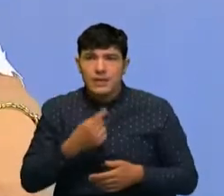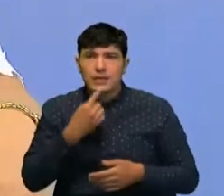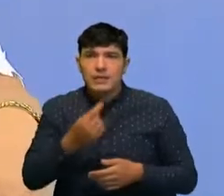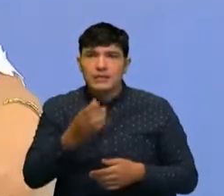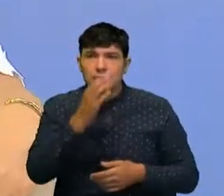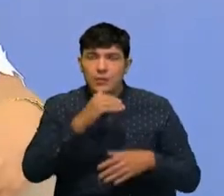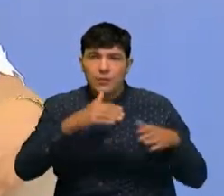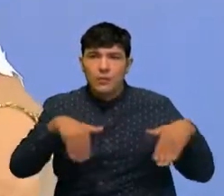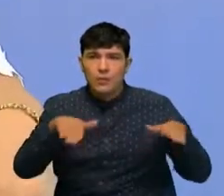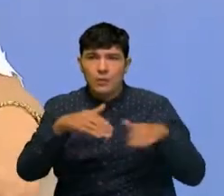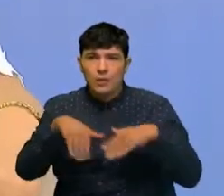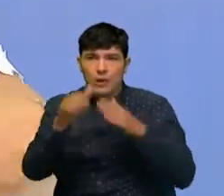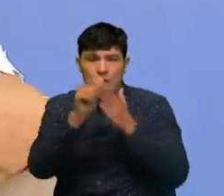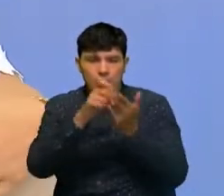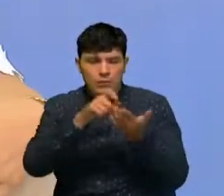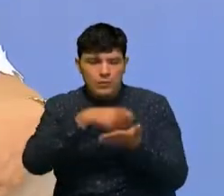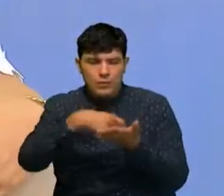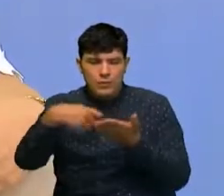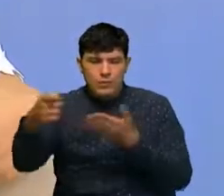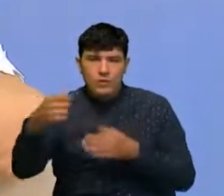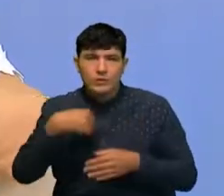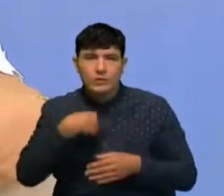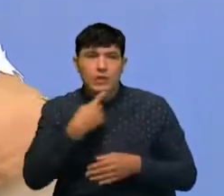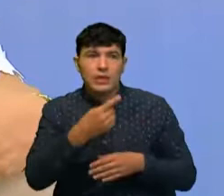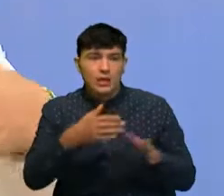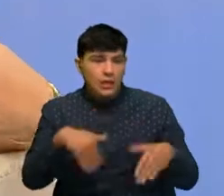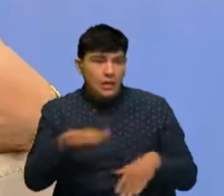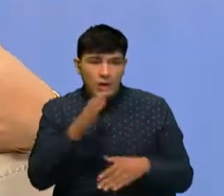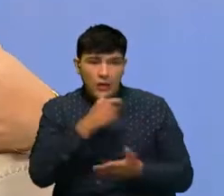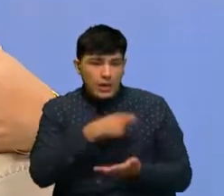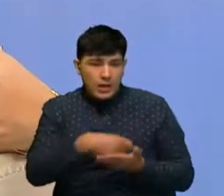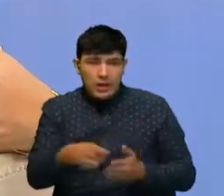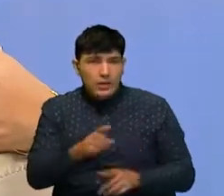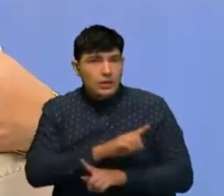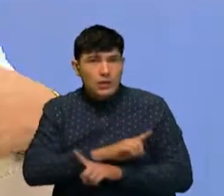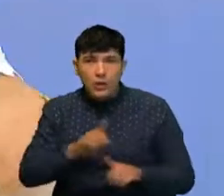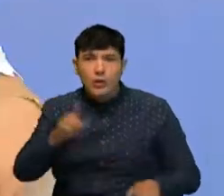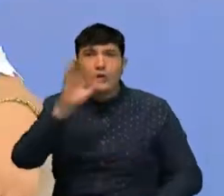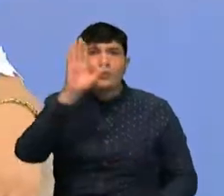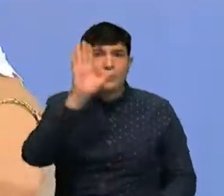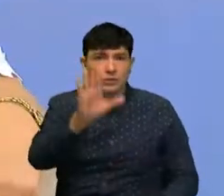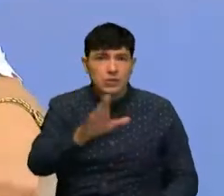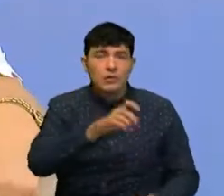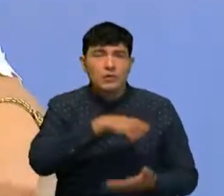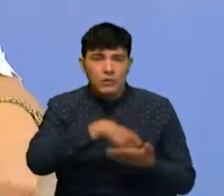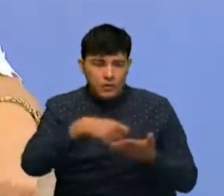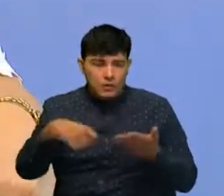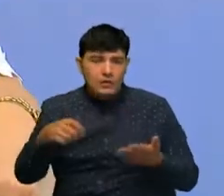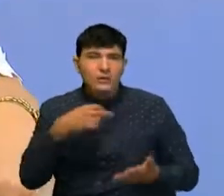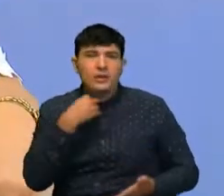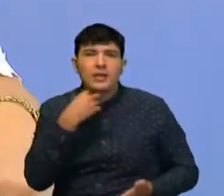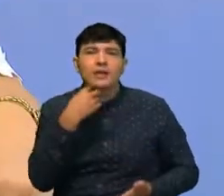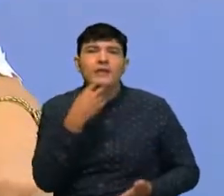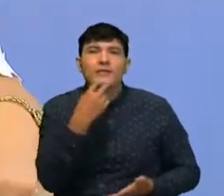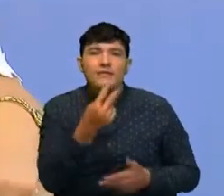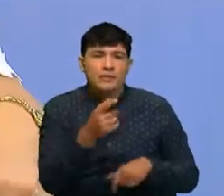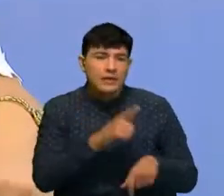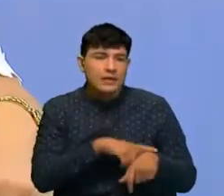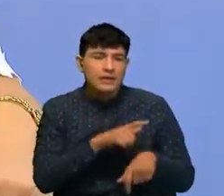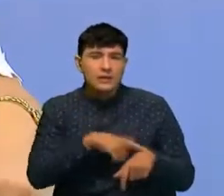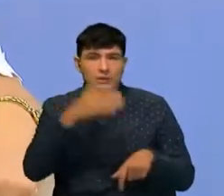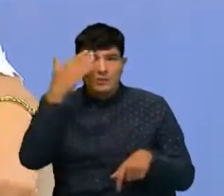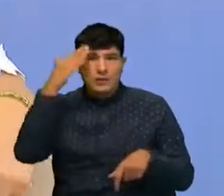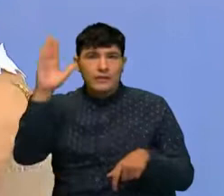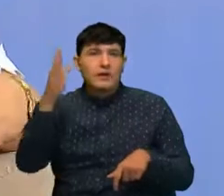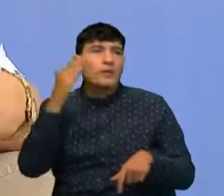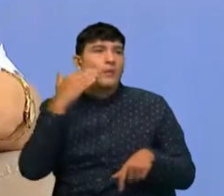contrato escrito como usted lo manifestaba, estoy sin contrato, no, a lo contrario, tiene un contrato verbal a término